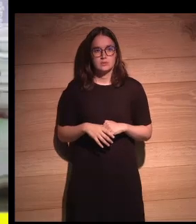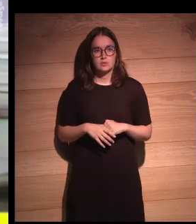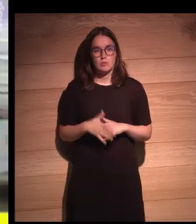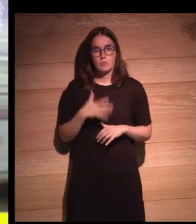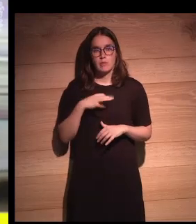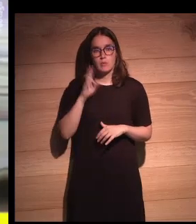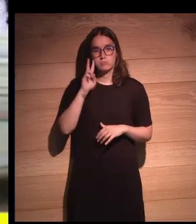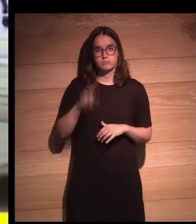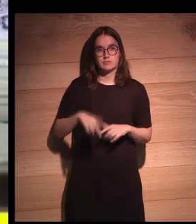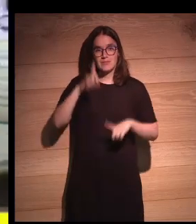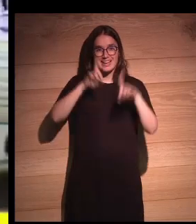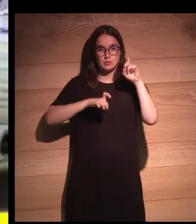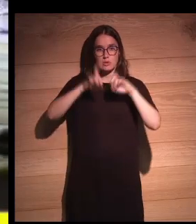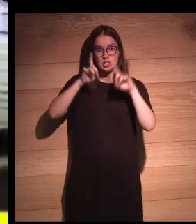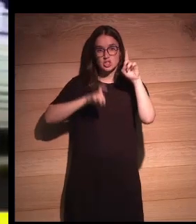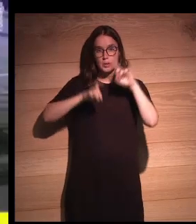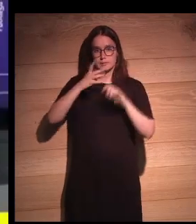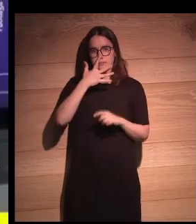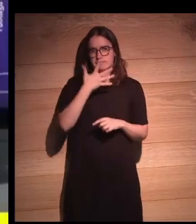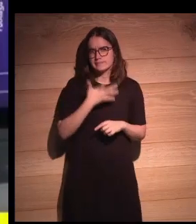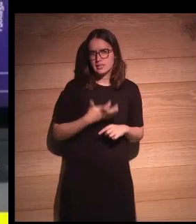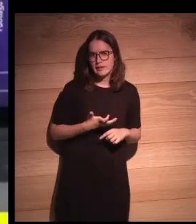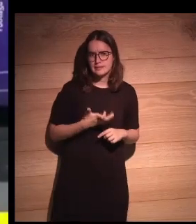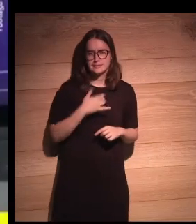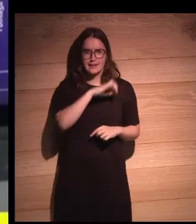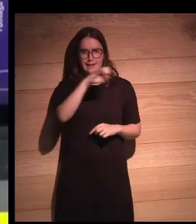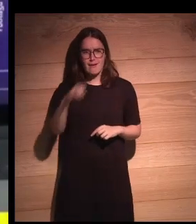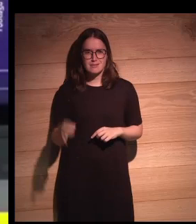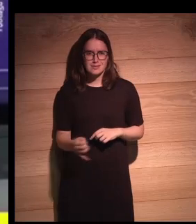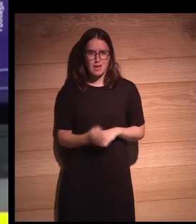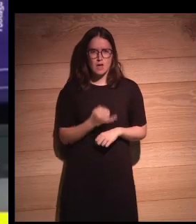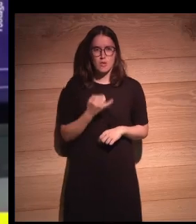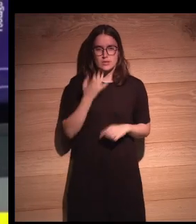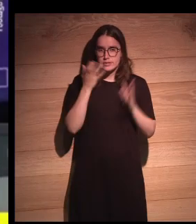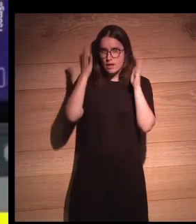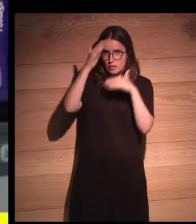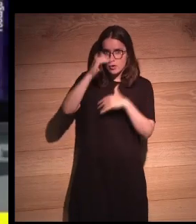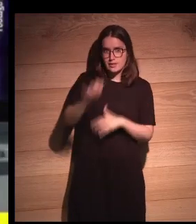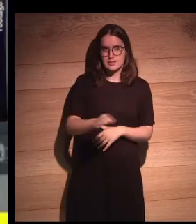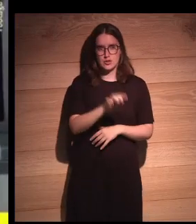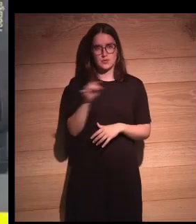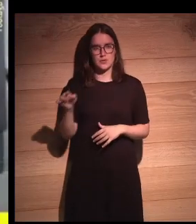hasta reconocer las expresiones, si están tristes, si están cansados, si están atendiendo o no.